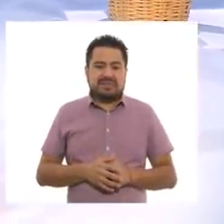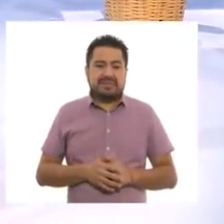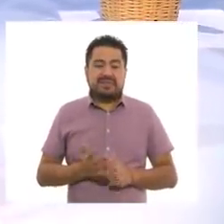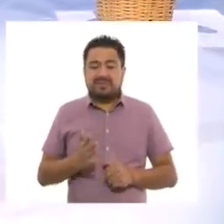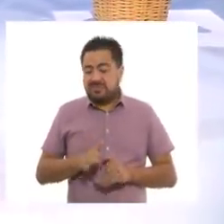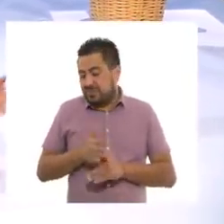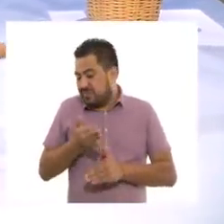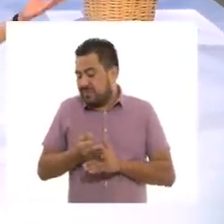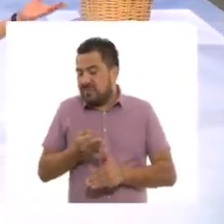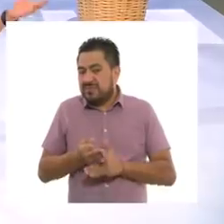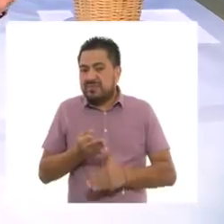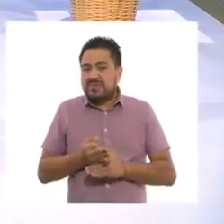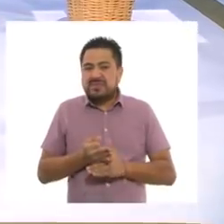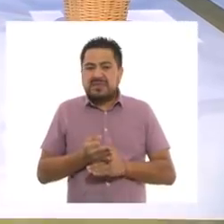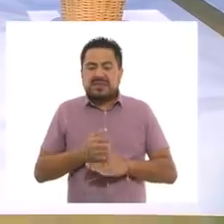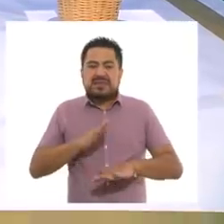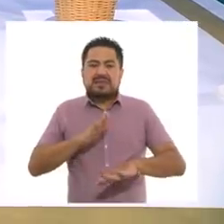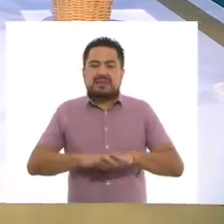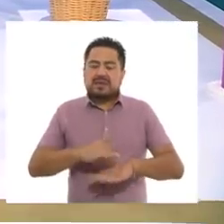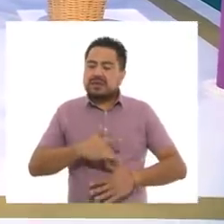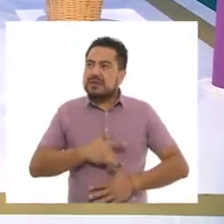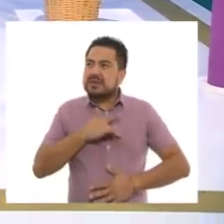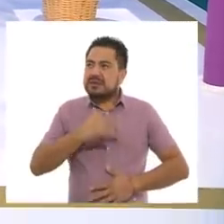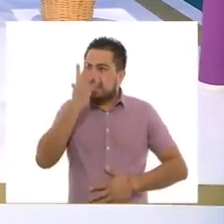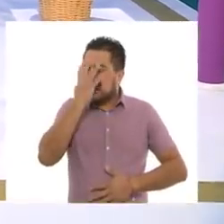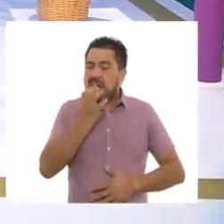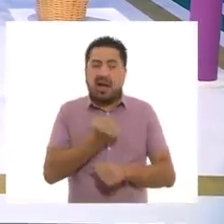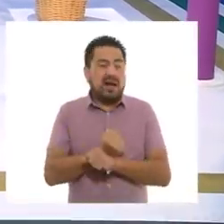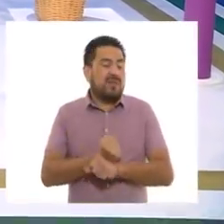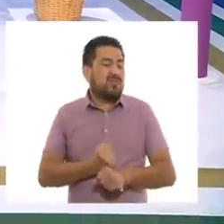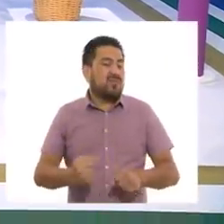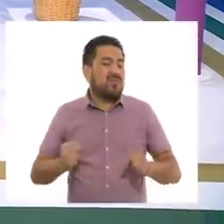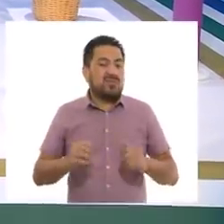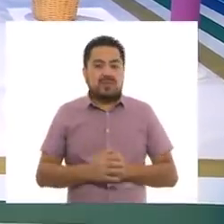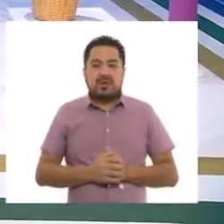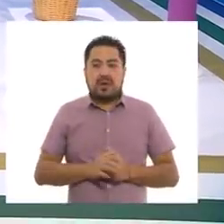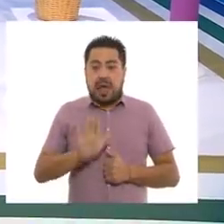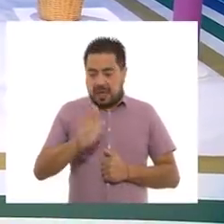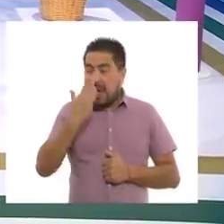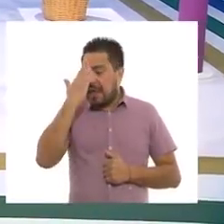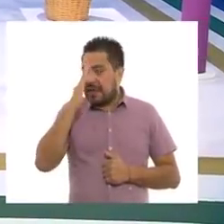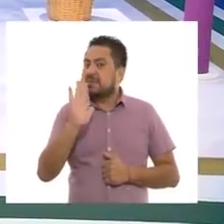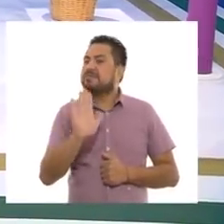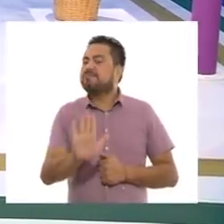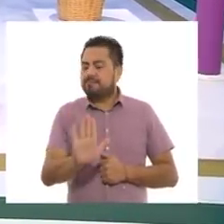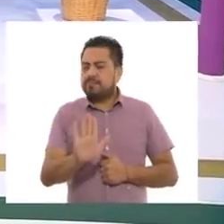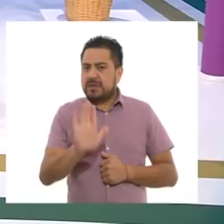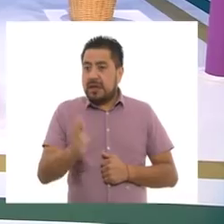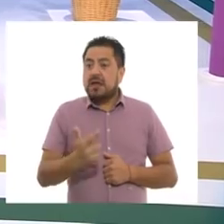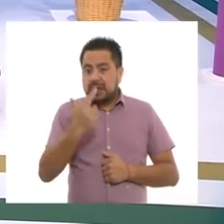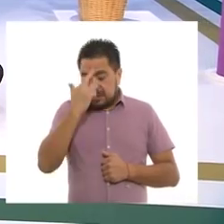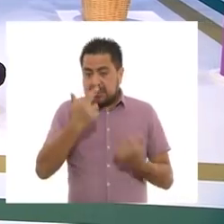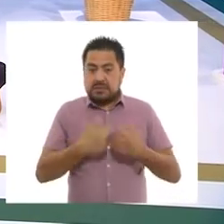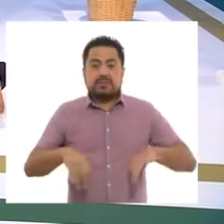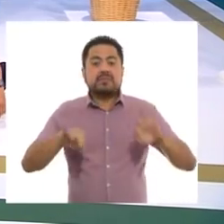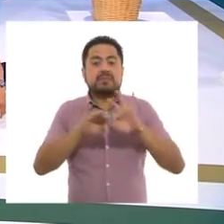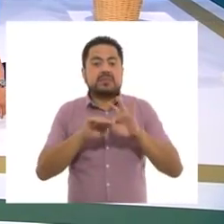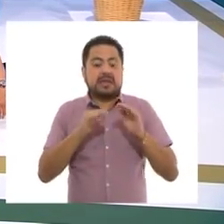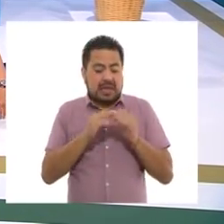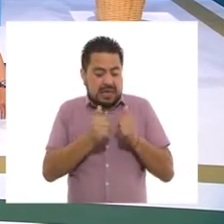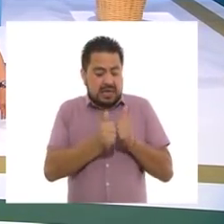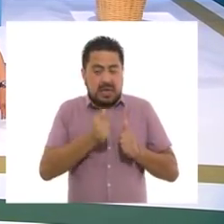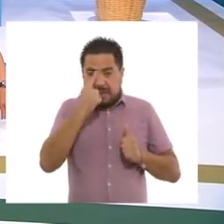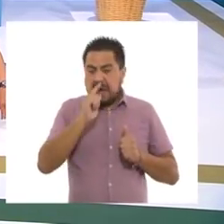que tanto encierro me tiene triste y aburrida. Ah, ya sé, Ale, pero recuerda que es importante estar en casa